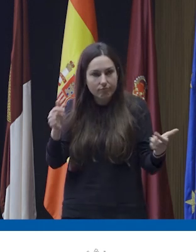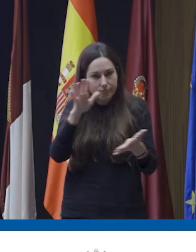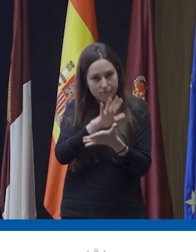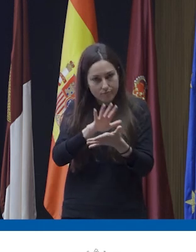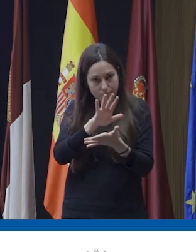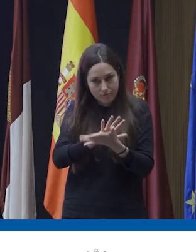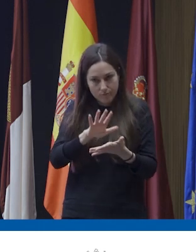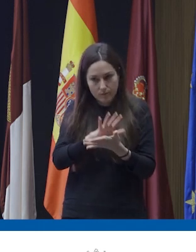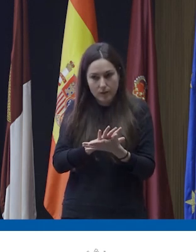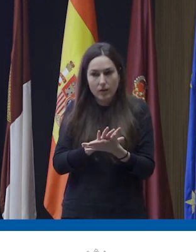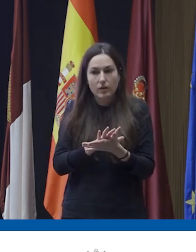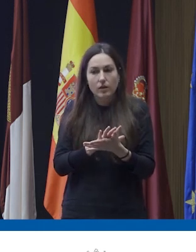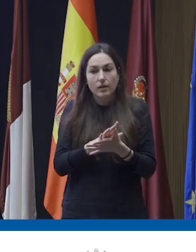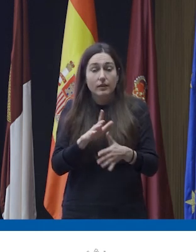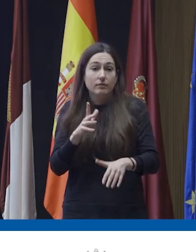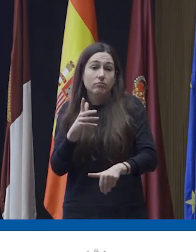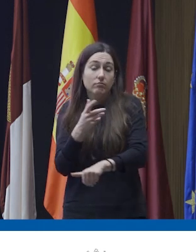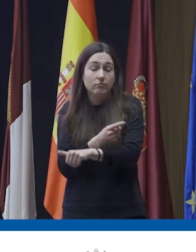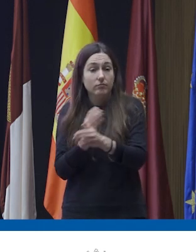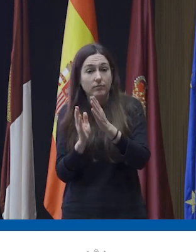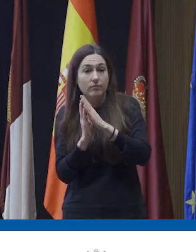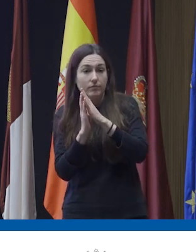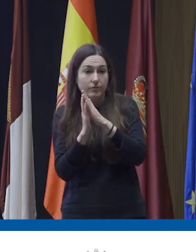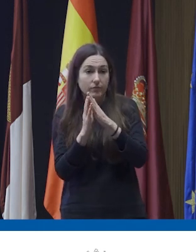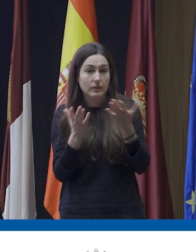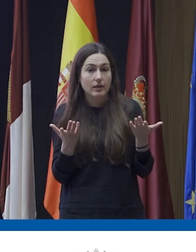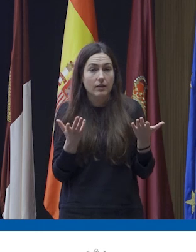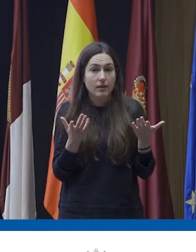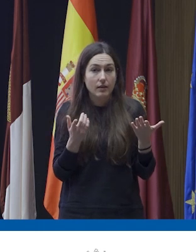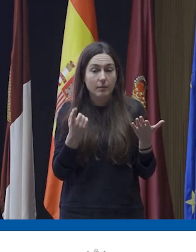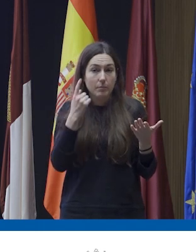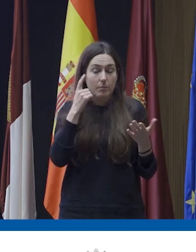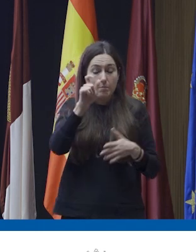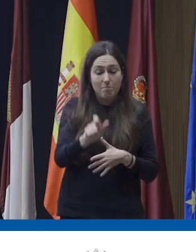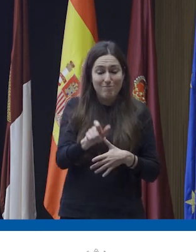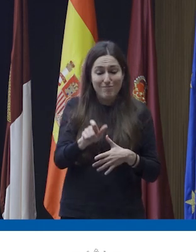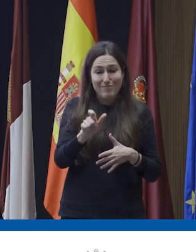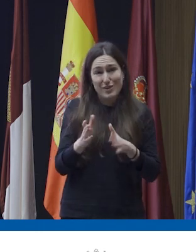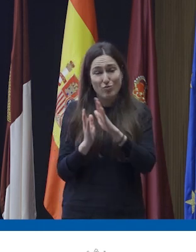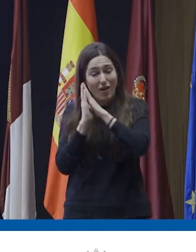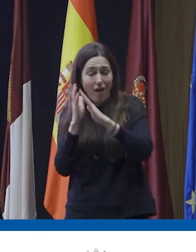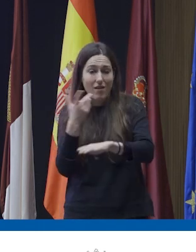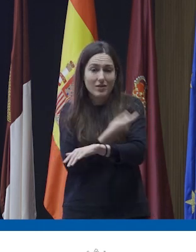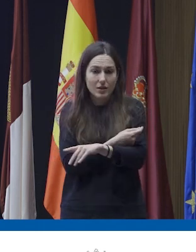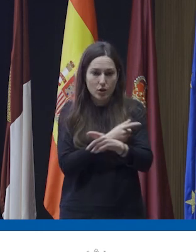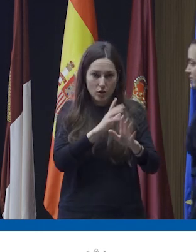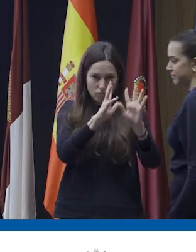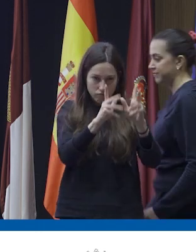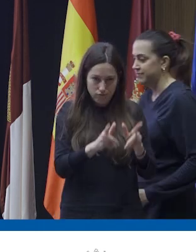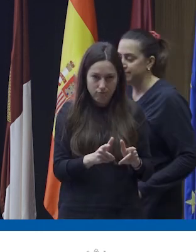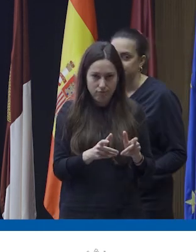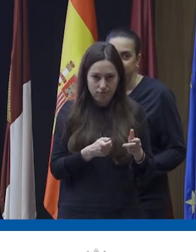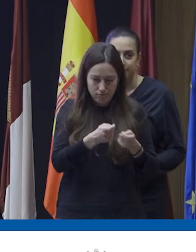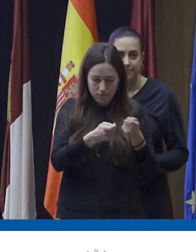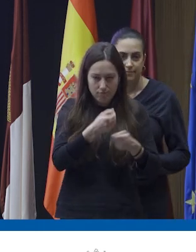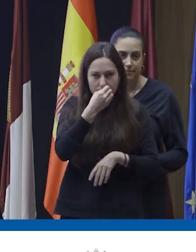teniendo la sedación es muy sensible, que la tiene que tener en cuenta el anestesista de manera muy medida. Y ya